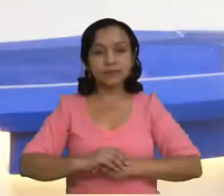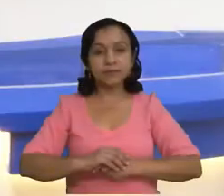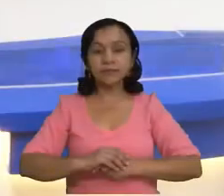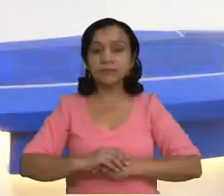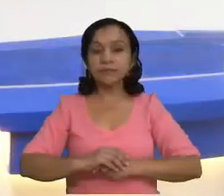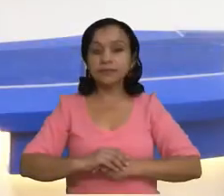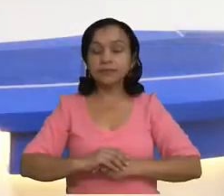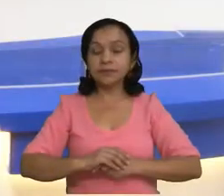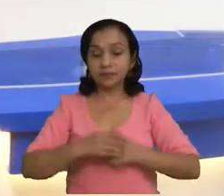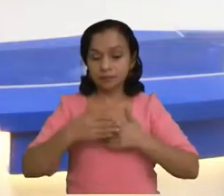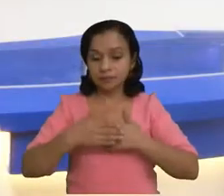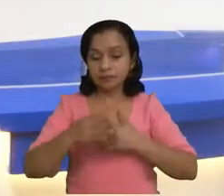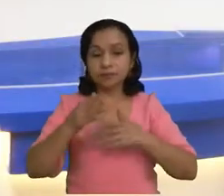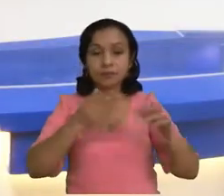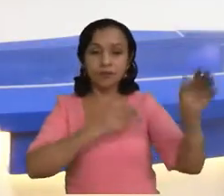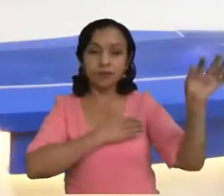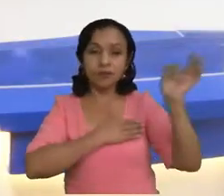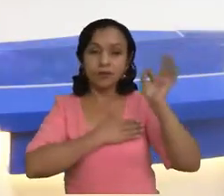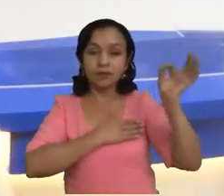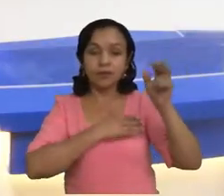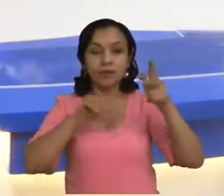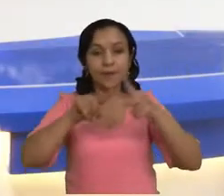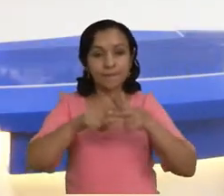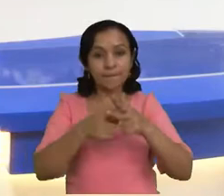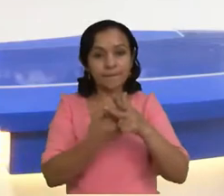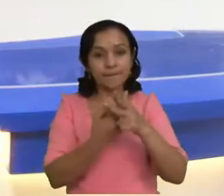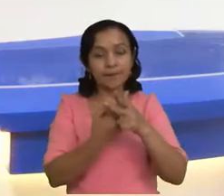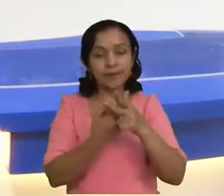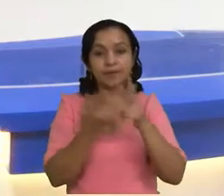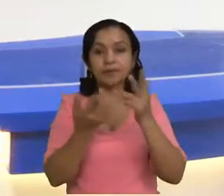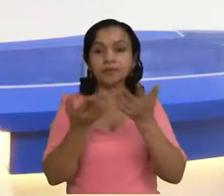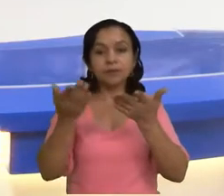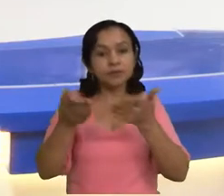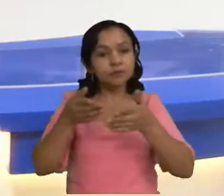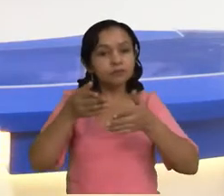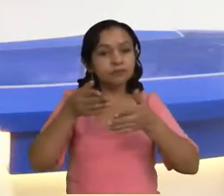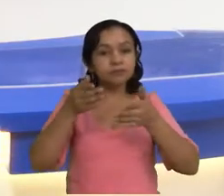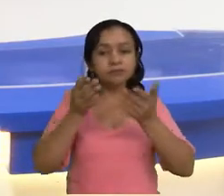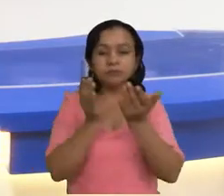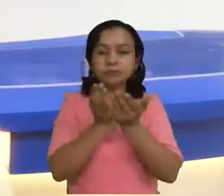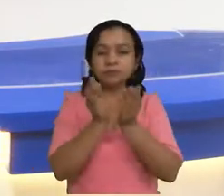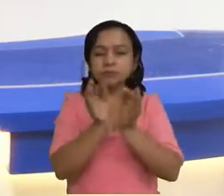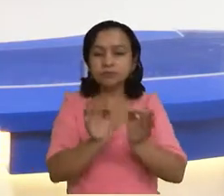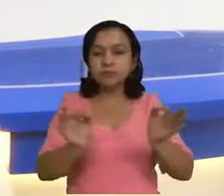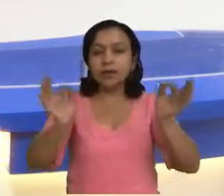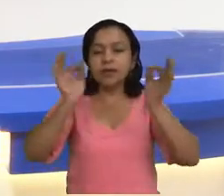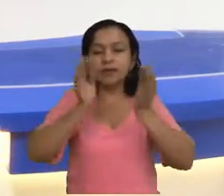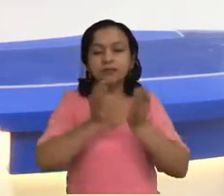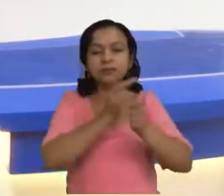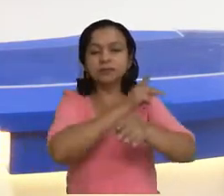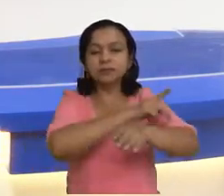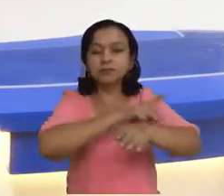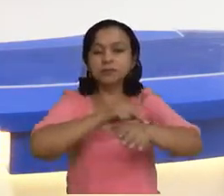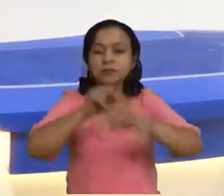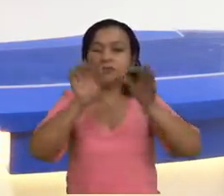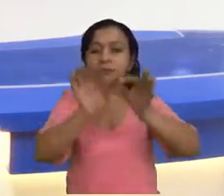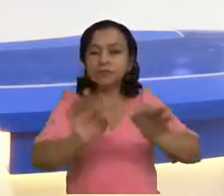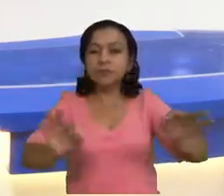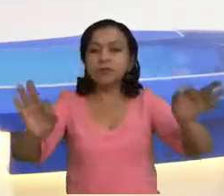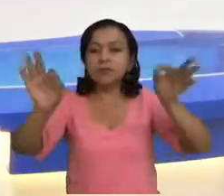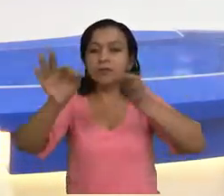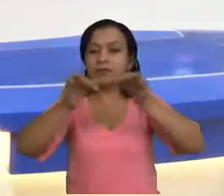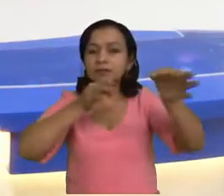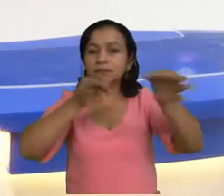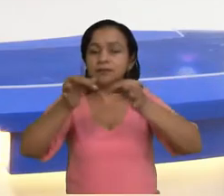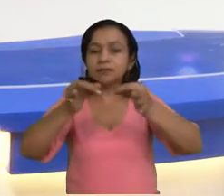A finales de este mes dará inicio la primera fase de reingeniería del puerto más importante de Nicaragua. Veamos quién afirma esto en